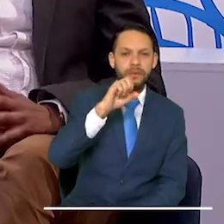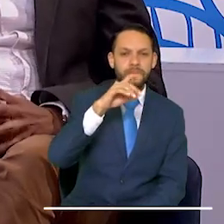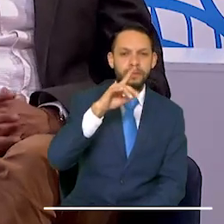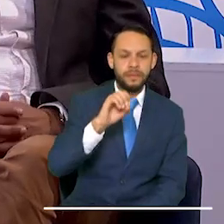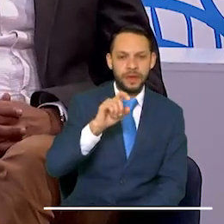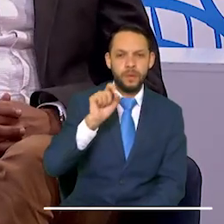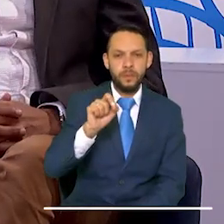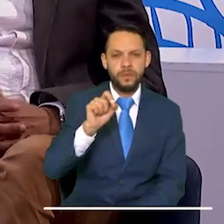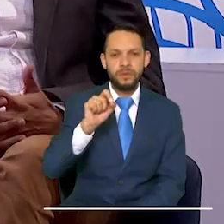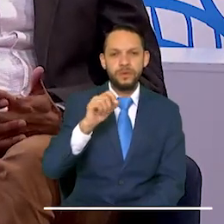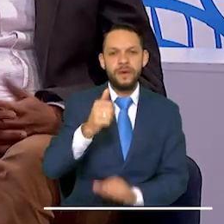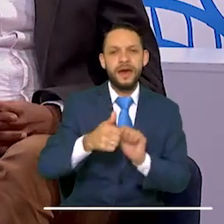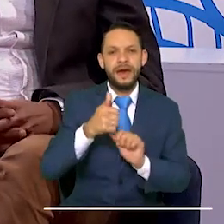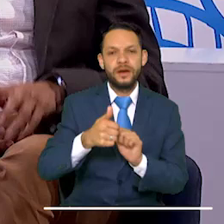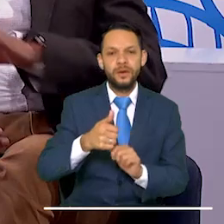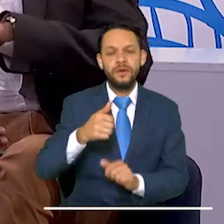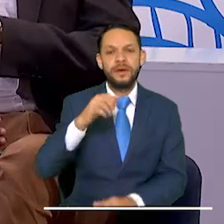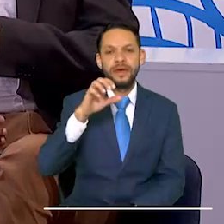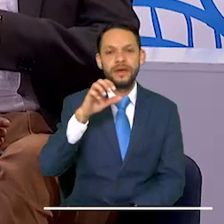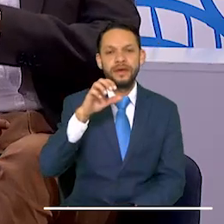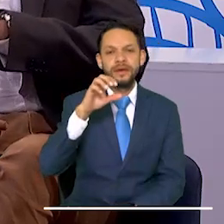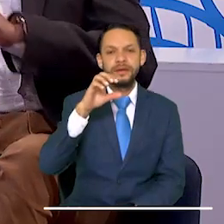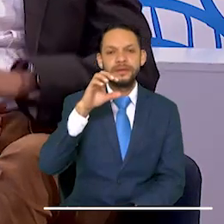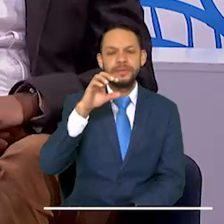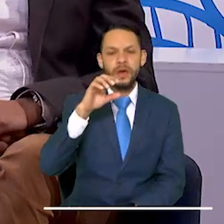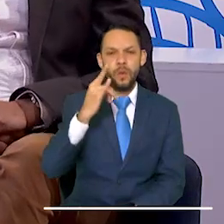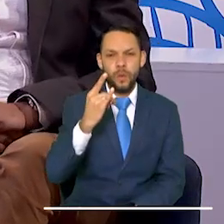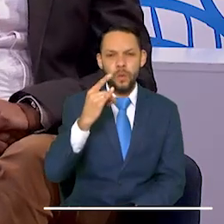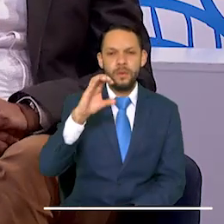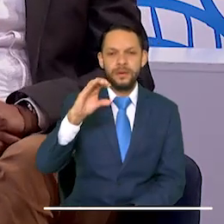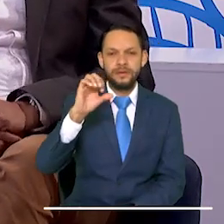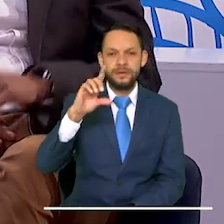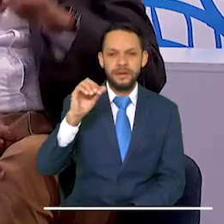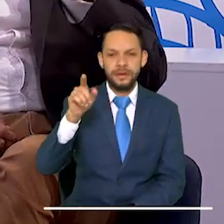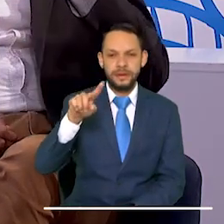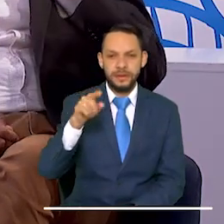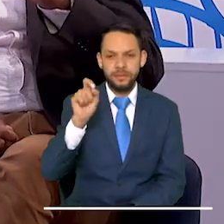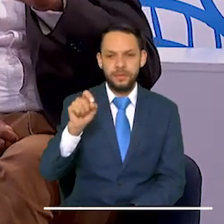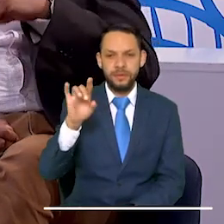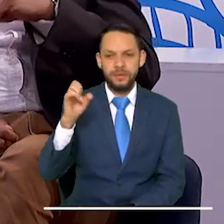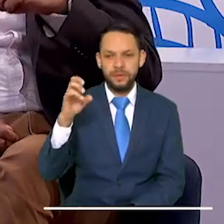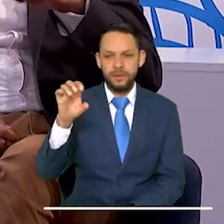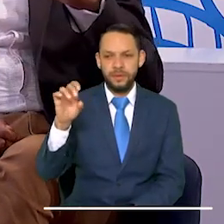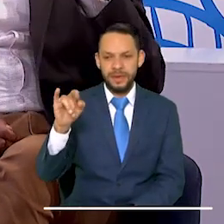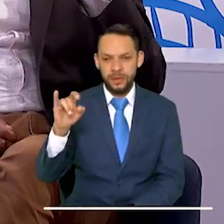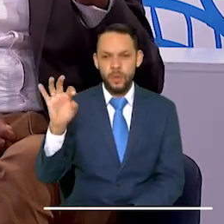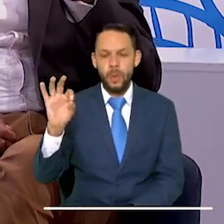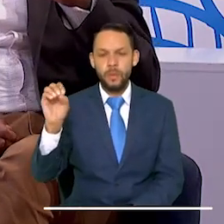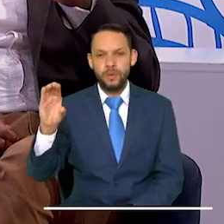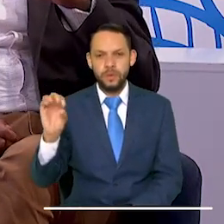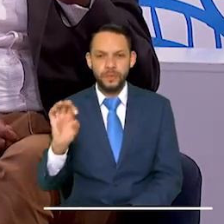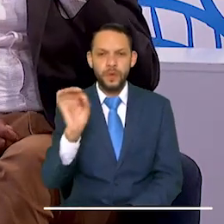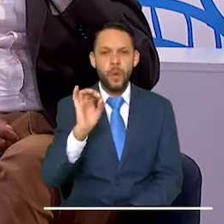diplomadocannabis@ucaldas.edu.co. Ucaldas, de la Universidad de Caldas. Sí, de la Universidad de Caldas. O llamar también al